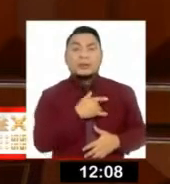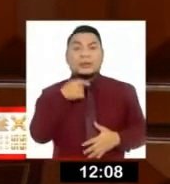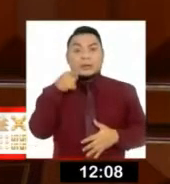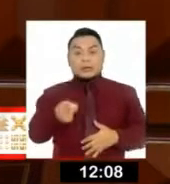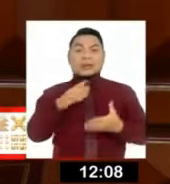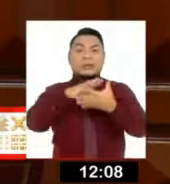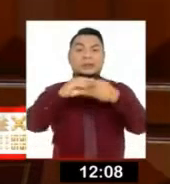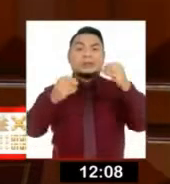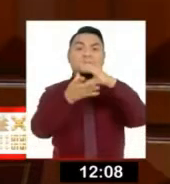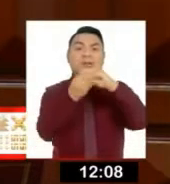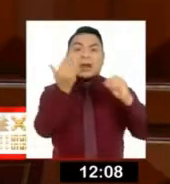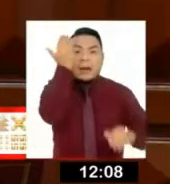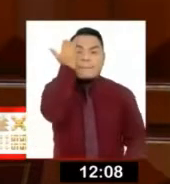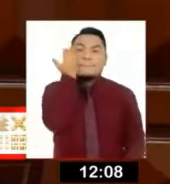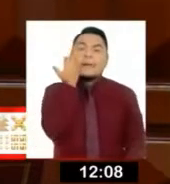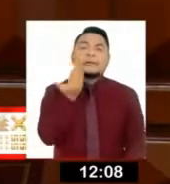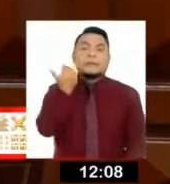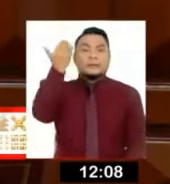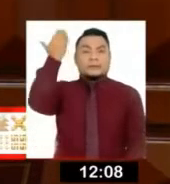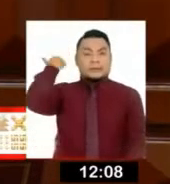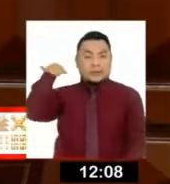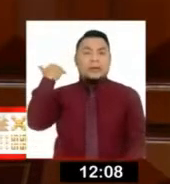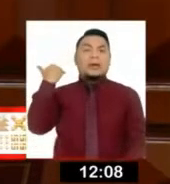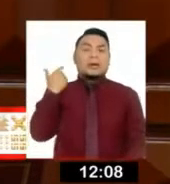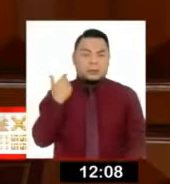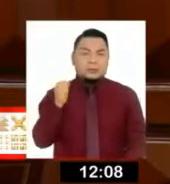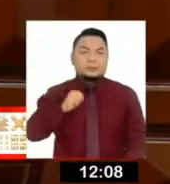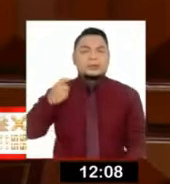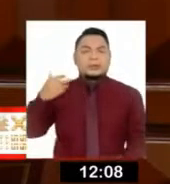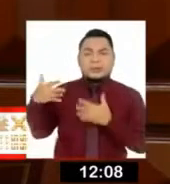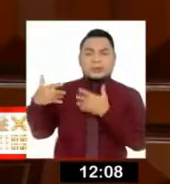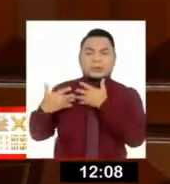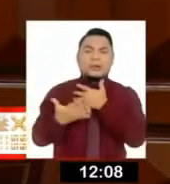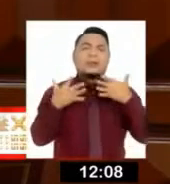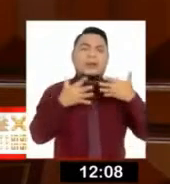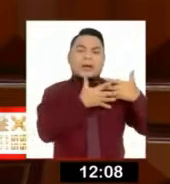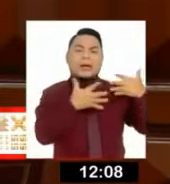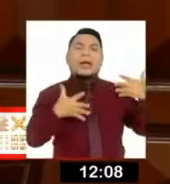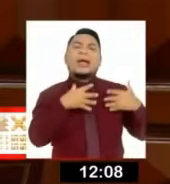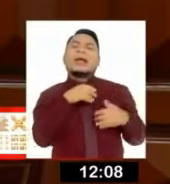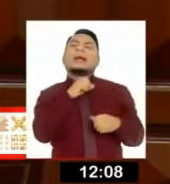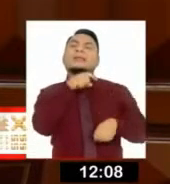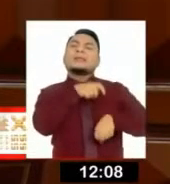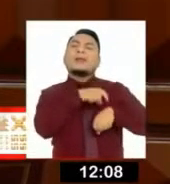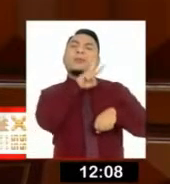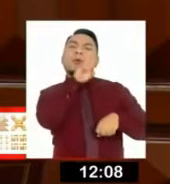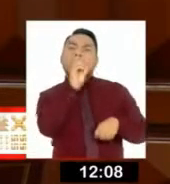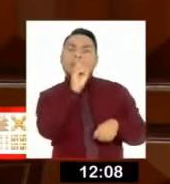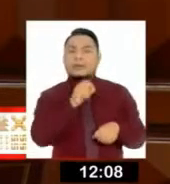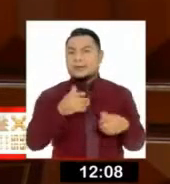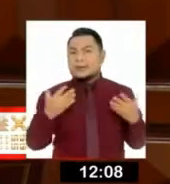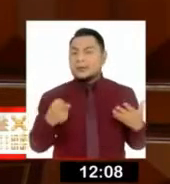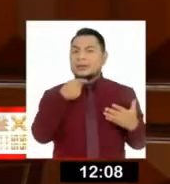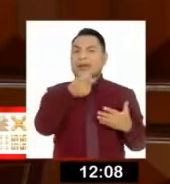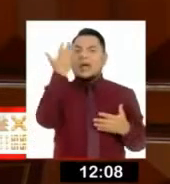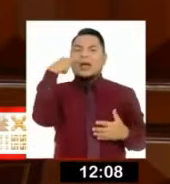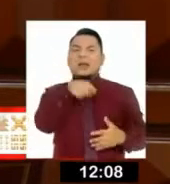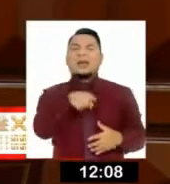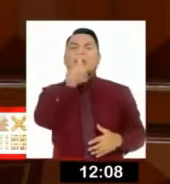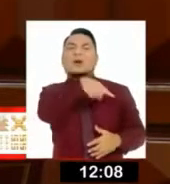historias de un pasado remoto. Hasta muy avanzado el siglo XX, quienes eran señalados como